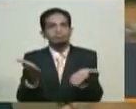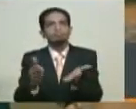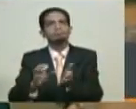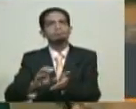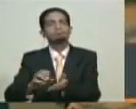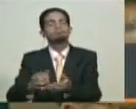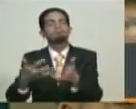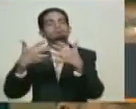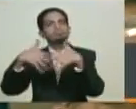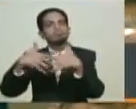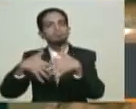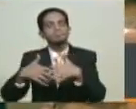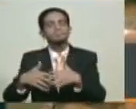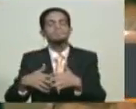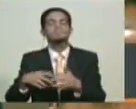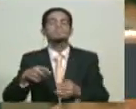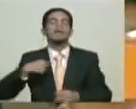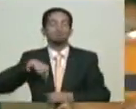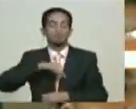de que